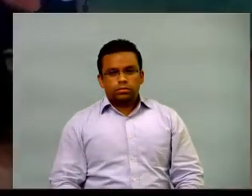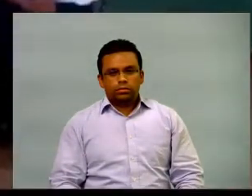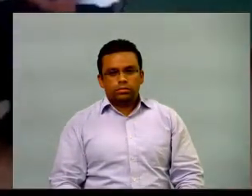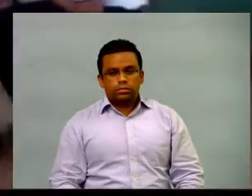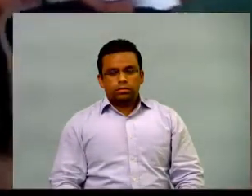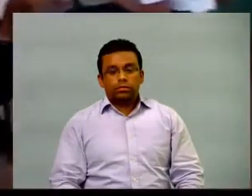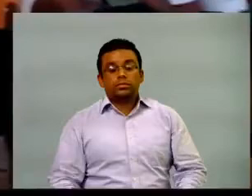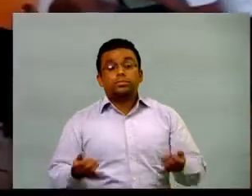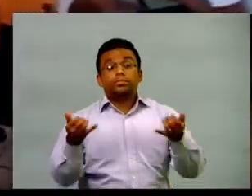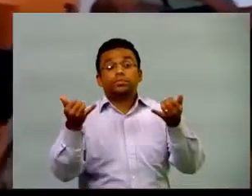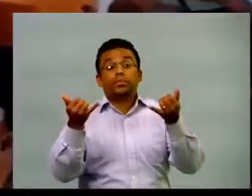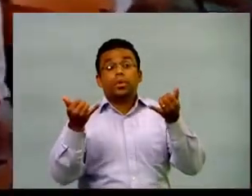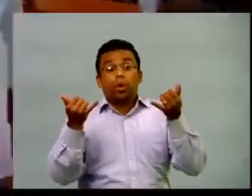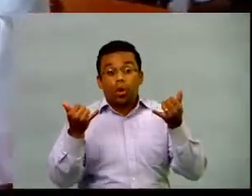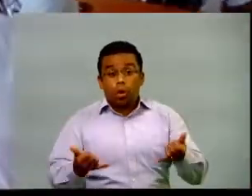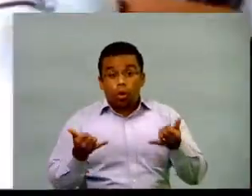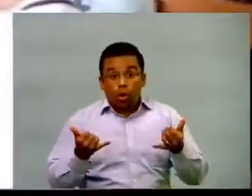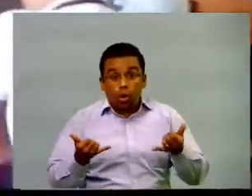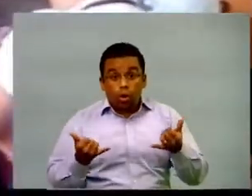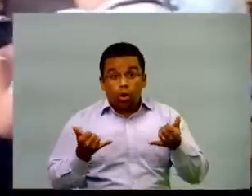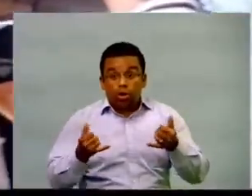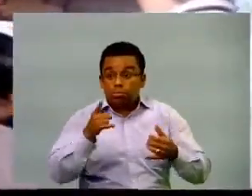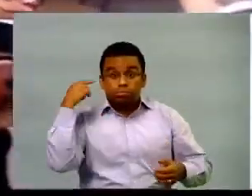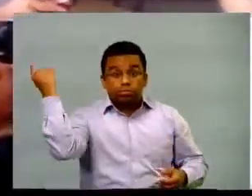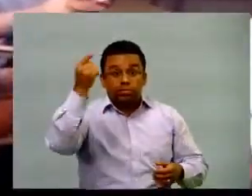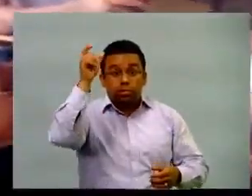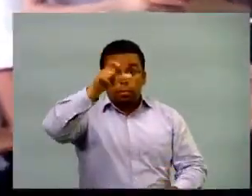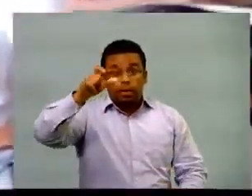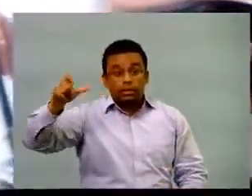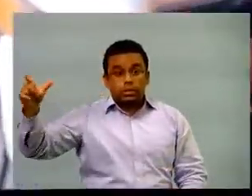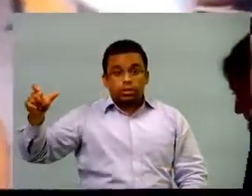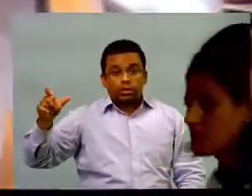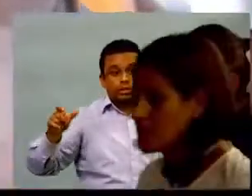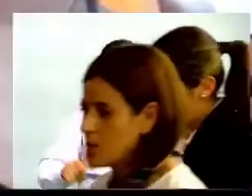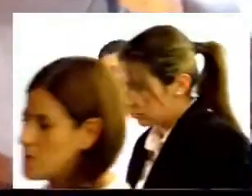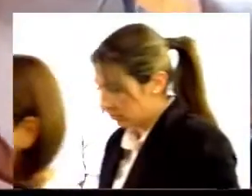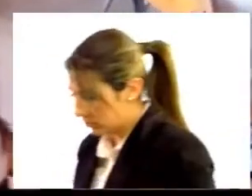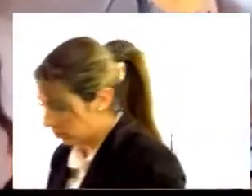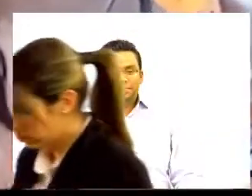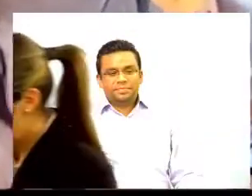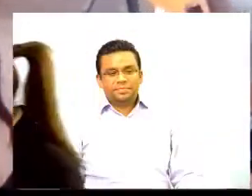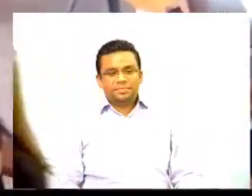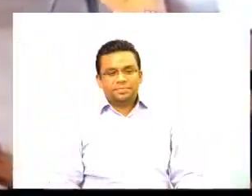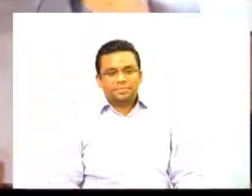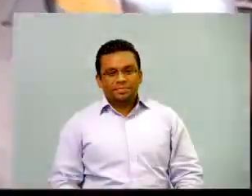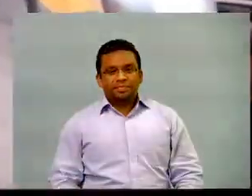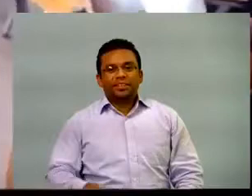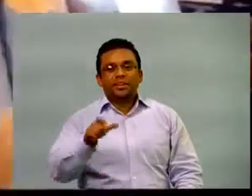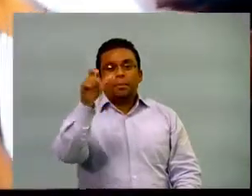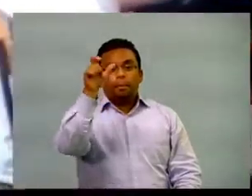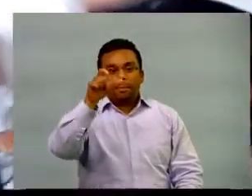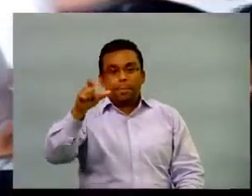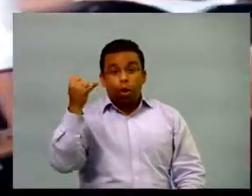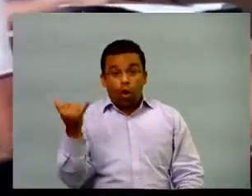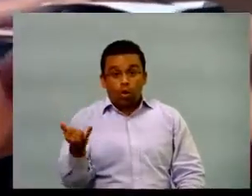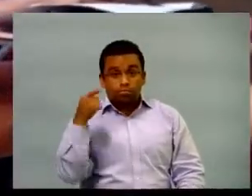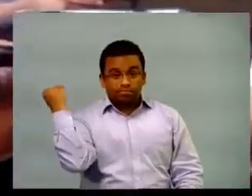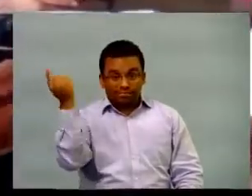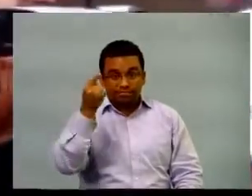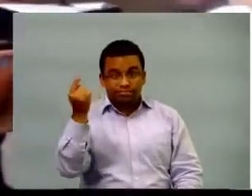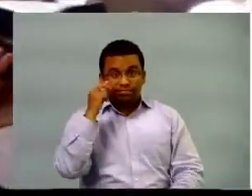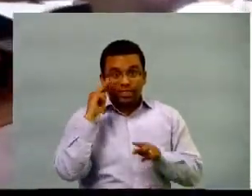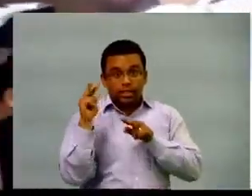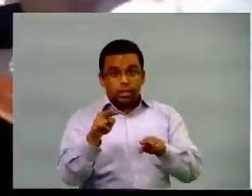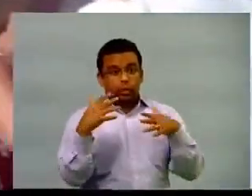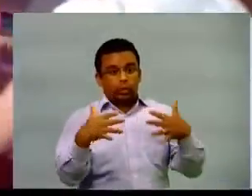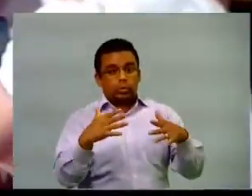Hoy en día es muy común que las personas que utilizan las redes sociales realicen cambios en la escritura de las palabras que utilizan para comunicarse